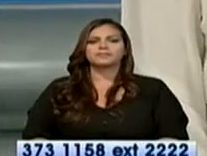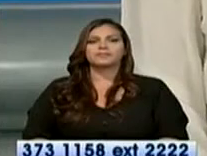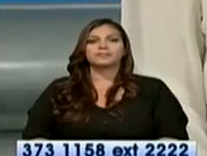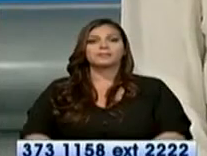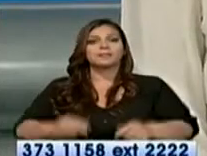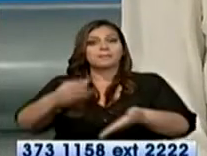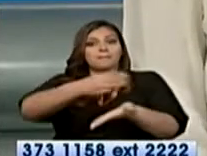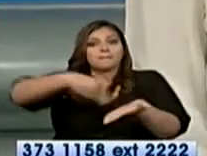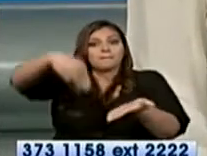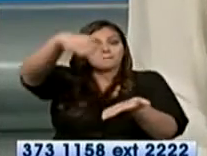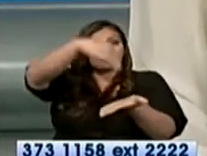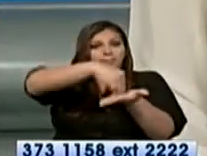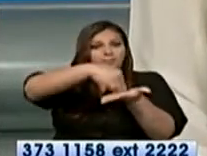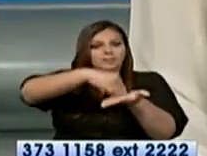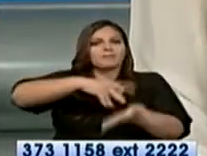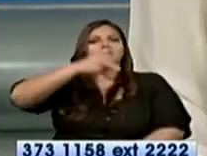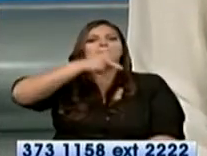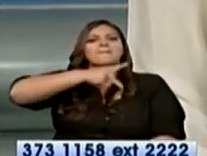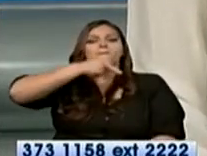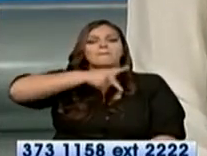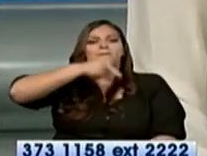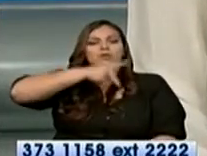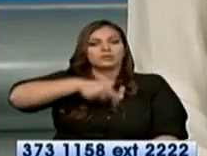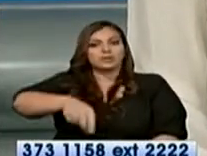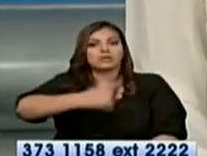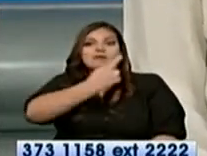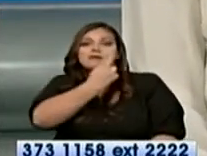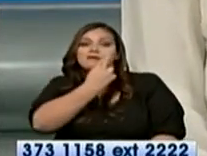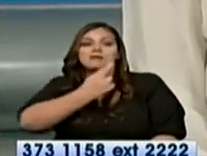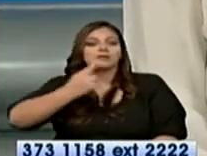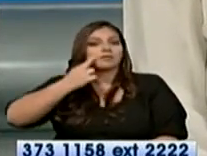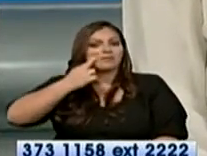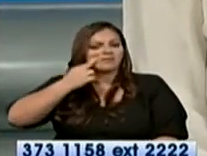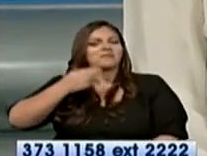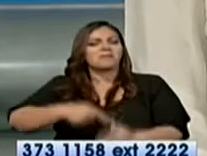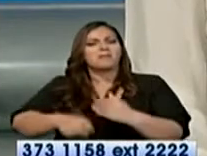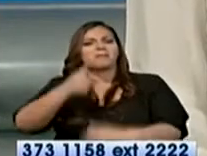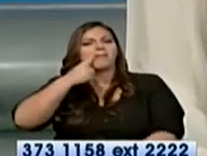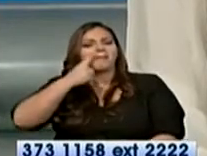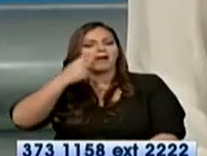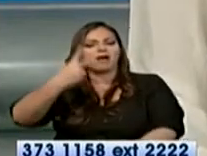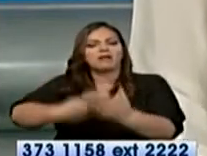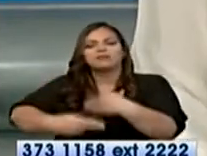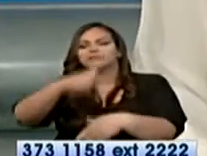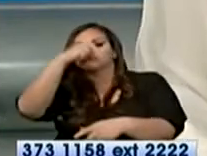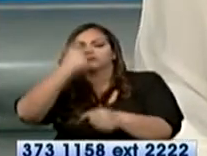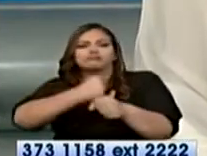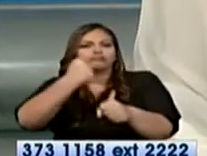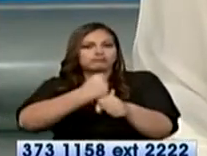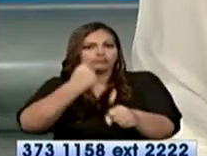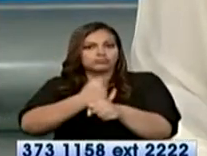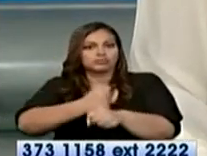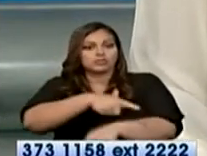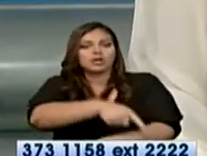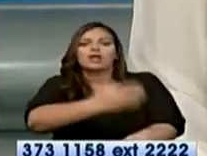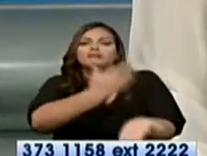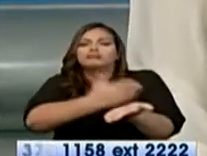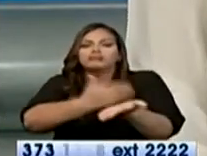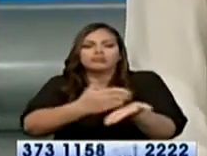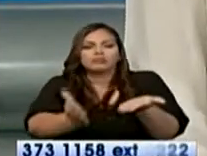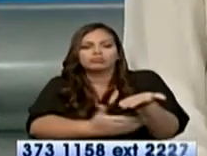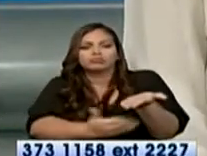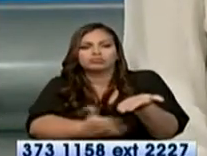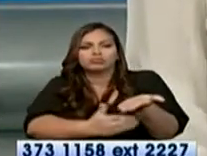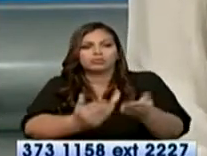En Puerto Viejo, Manabí, un padre y su hijo perdieron la vida en su trabajo. Ellos sufrieron quemaduras en un 90% de sus cuerpos tras